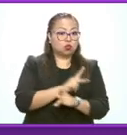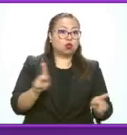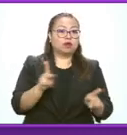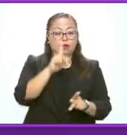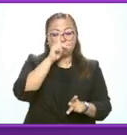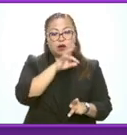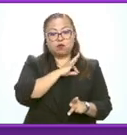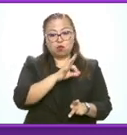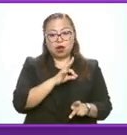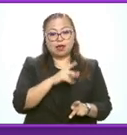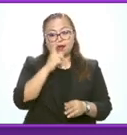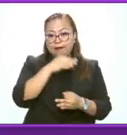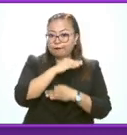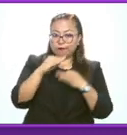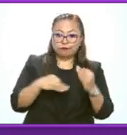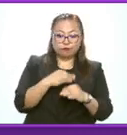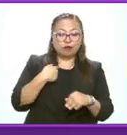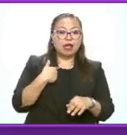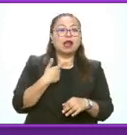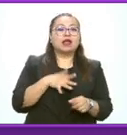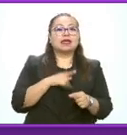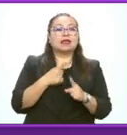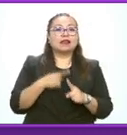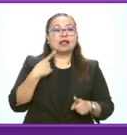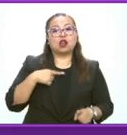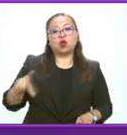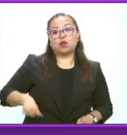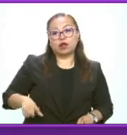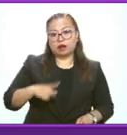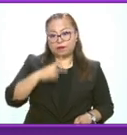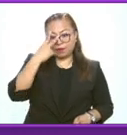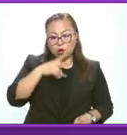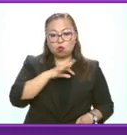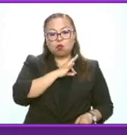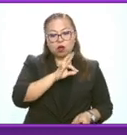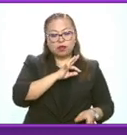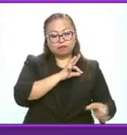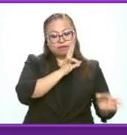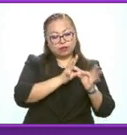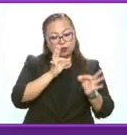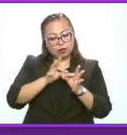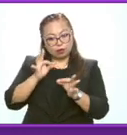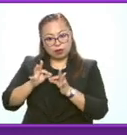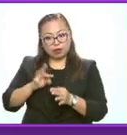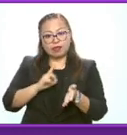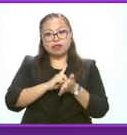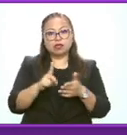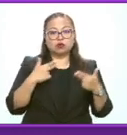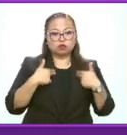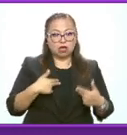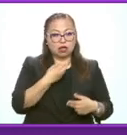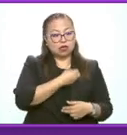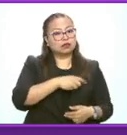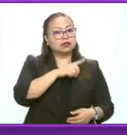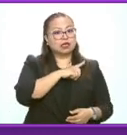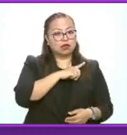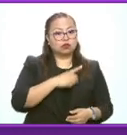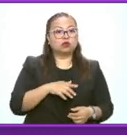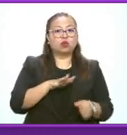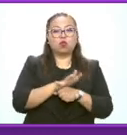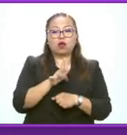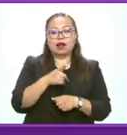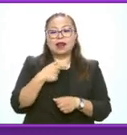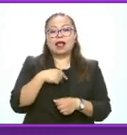implementación de programas para que el estado mexicano pueda así garantizar el derecho humano a la salud que se consagra en el artículo cuarto de